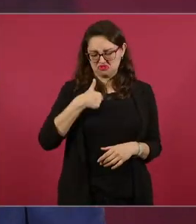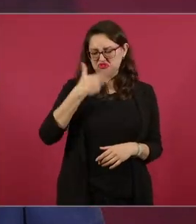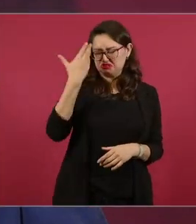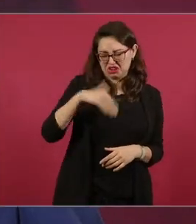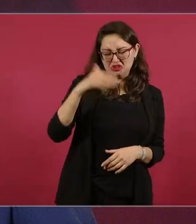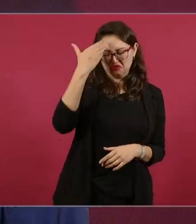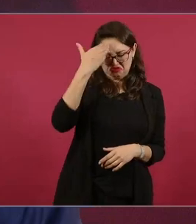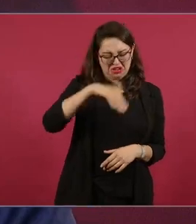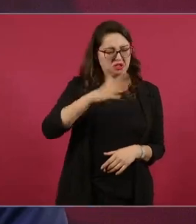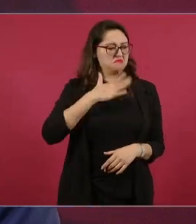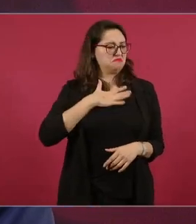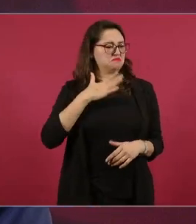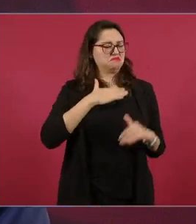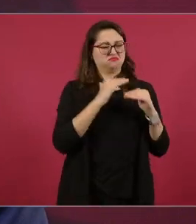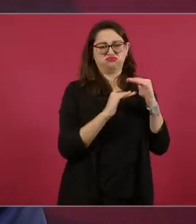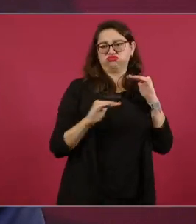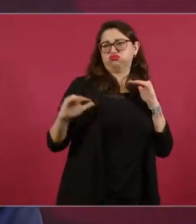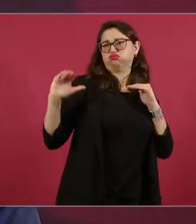O sea.